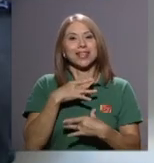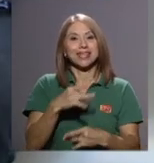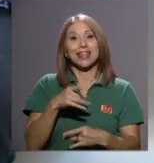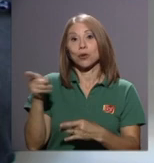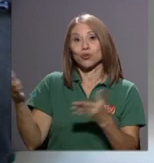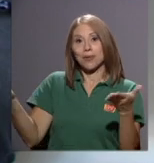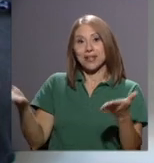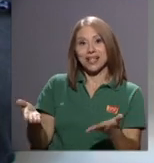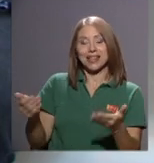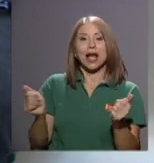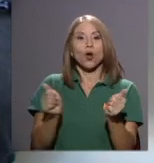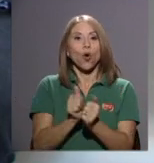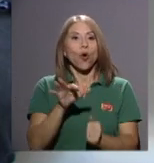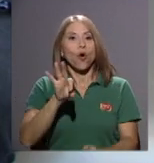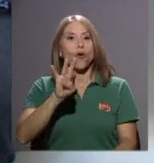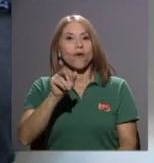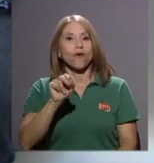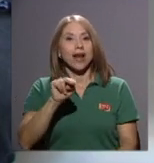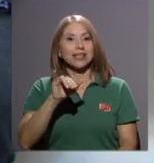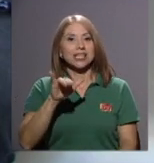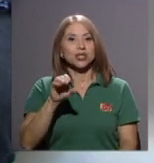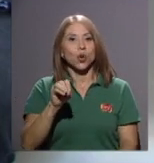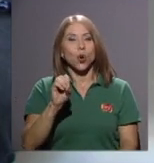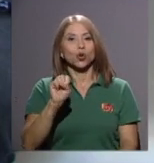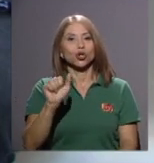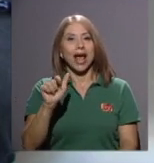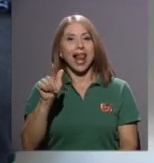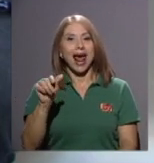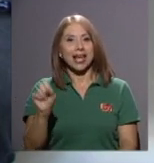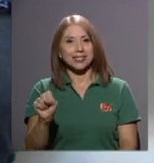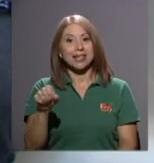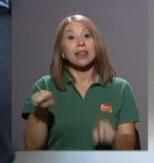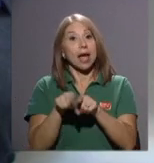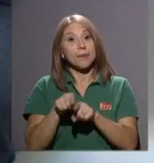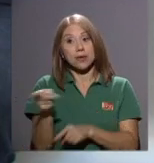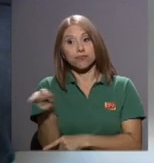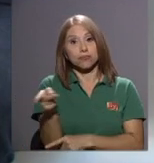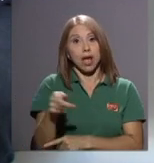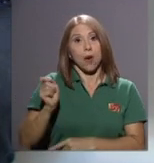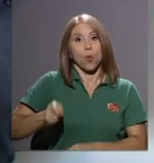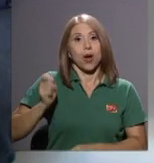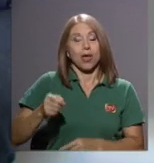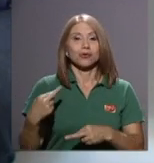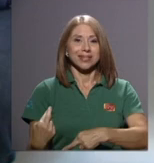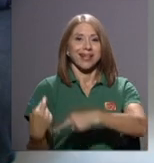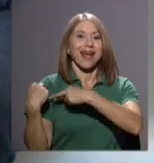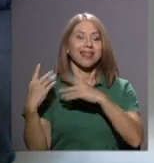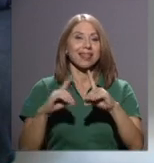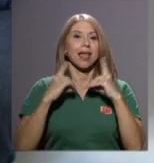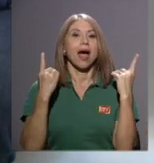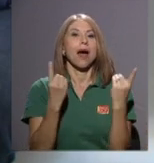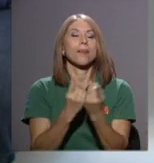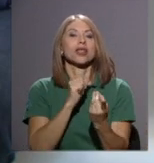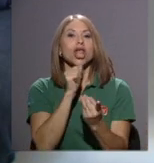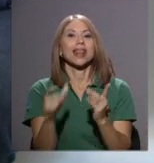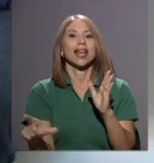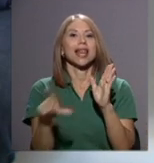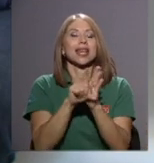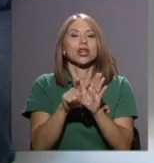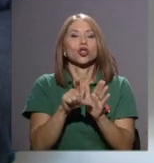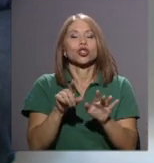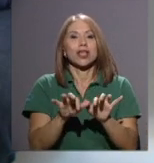junto con Francisco Salas, otro abogado que también se encargan de el Departamento de Delitos Informáticos dentro del